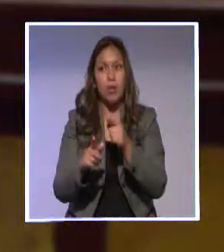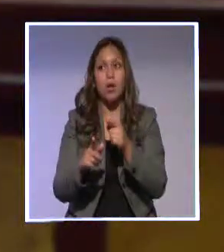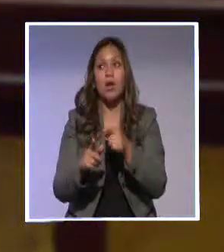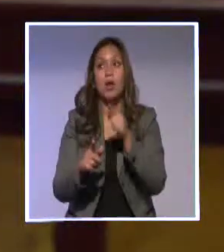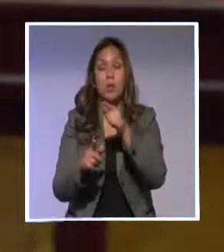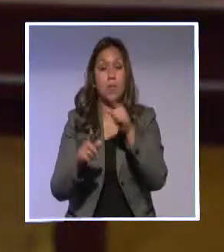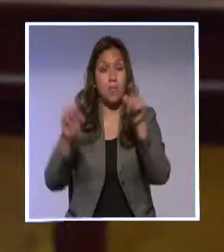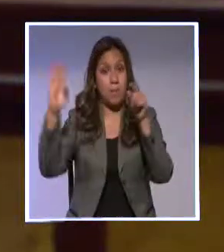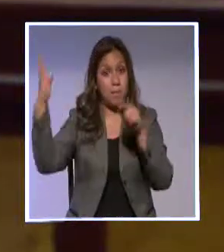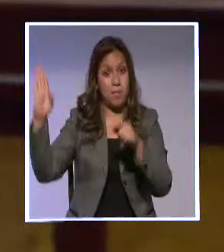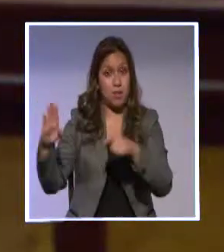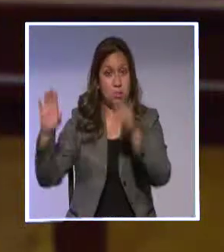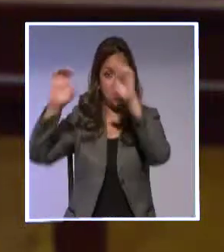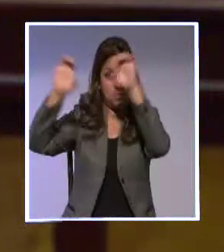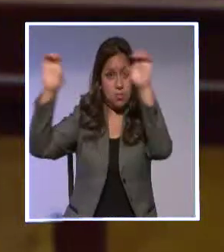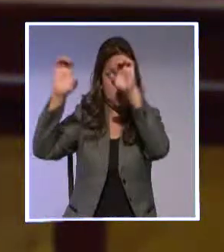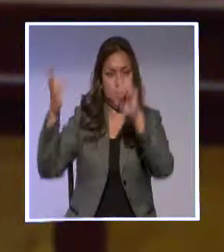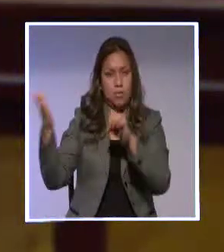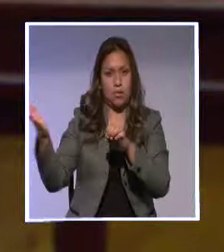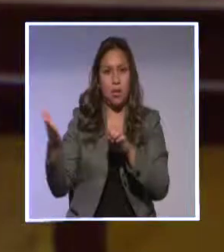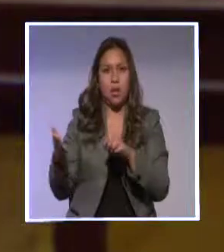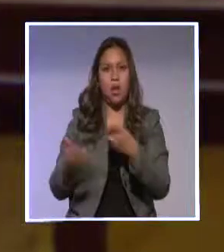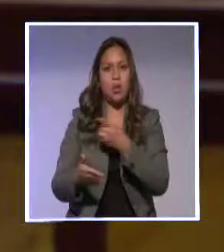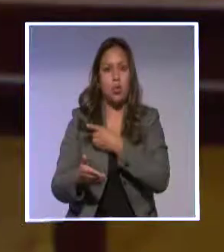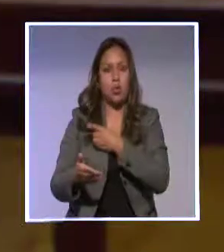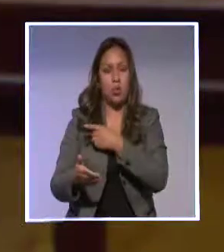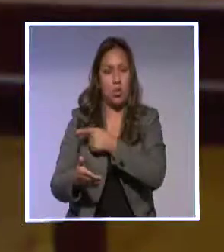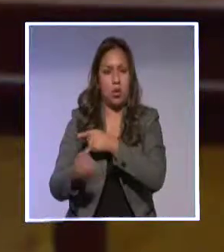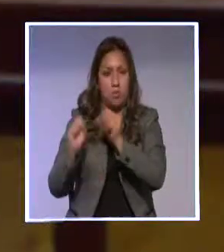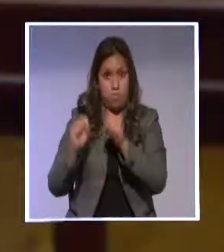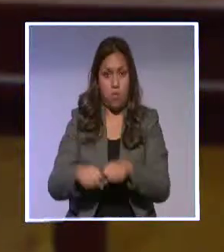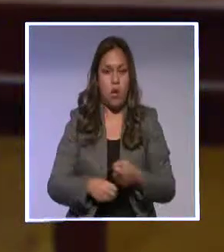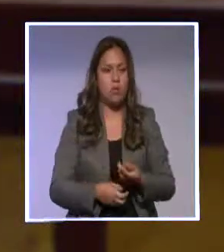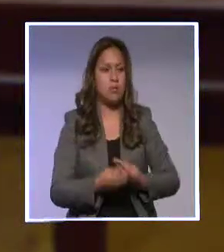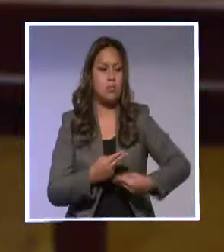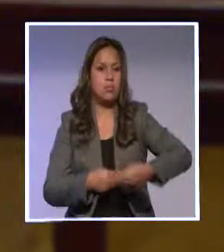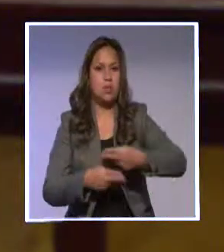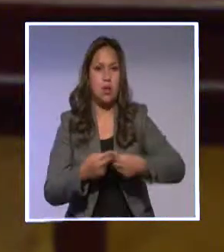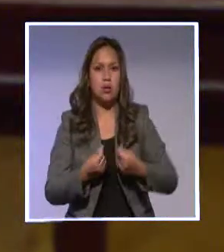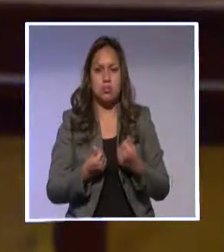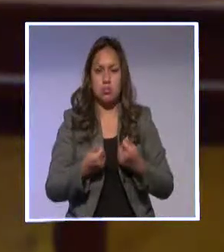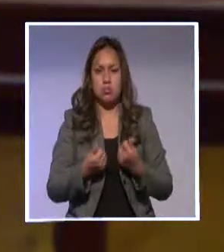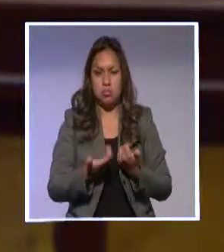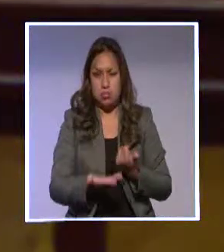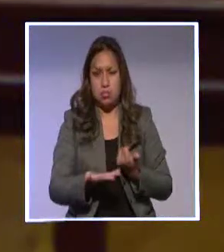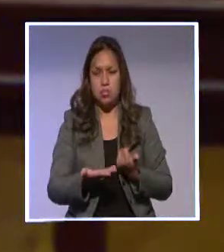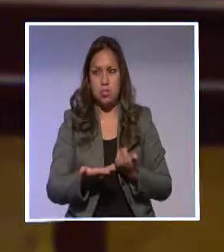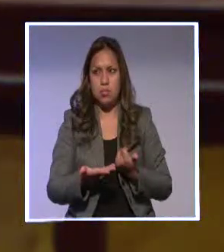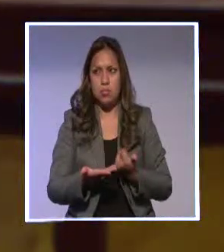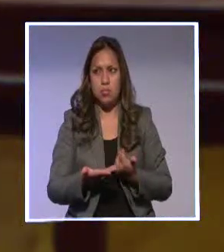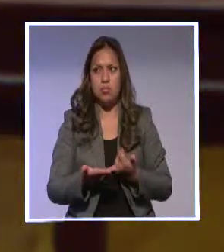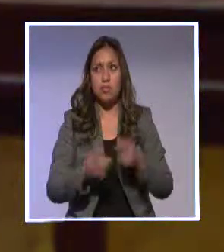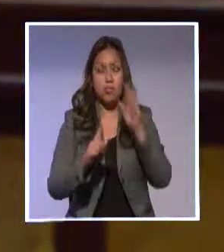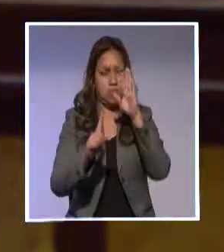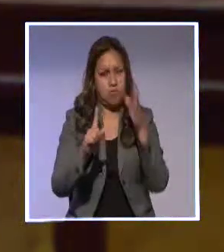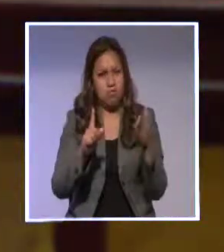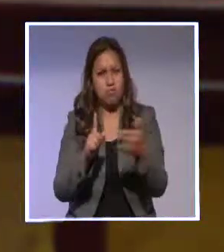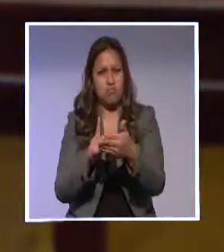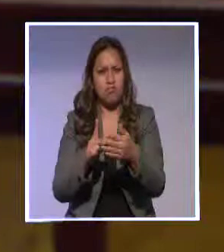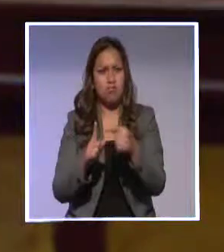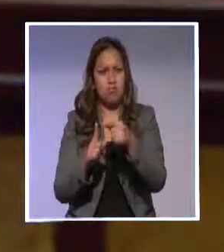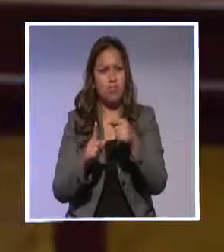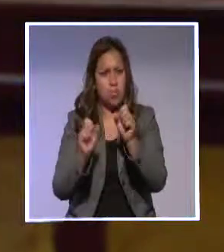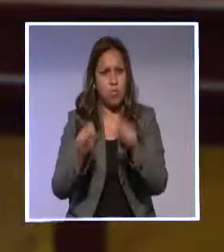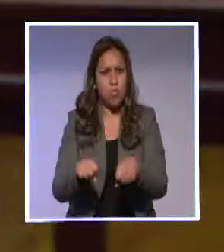o deberes como dueña de la túnica de la tuneladora podría negociarse en los costos alrededor de los términos indirectos de los sistemas